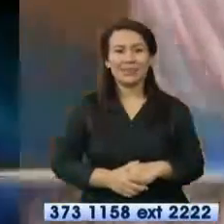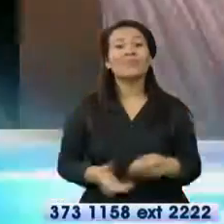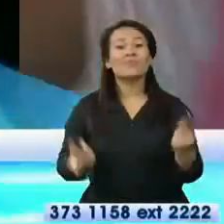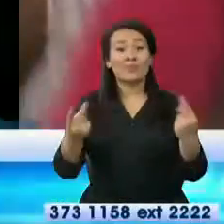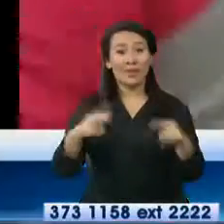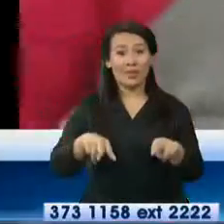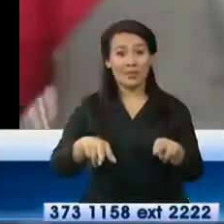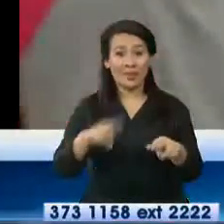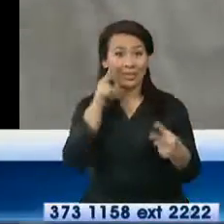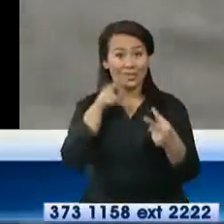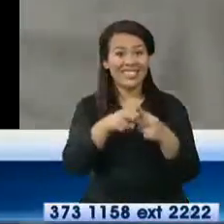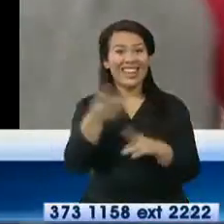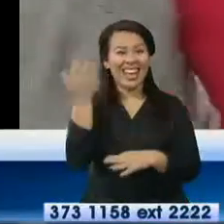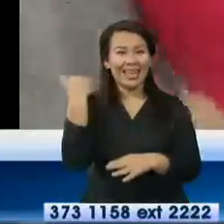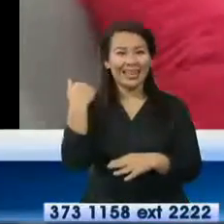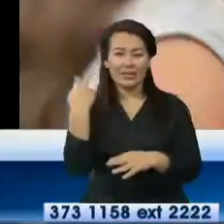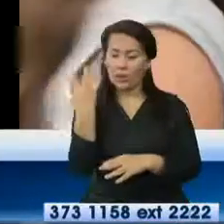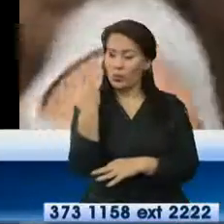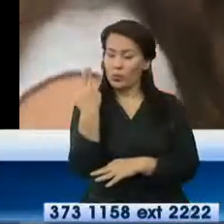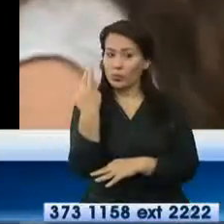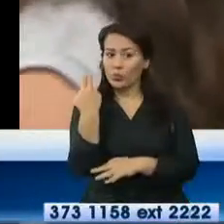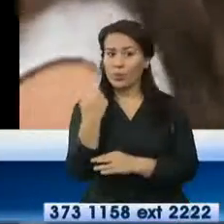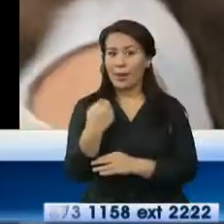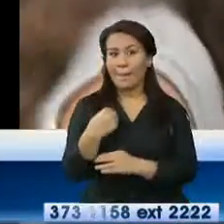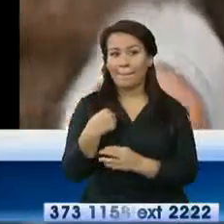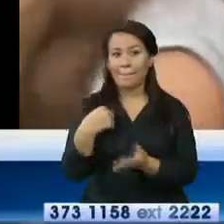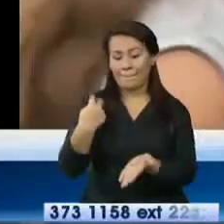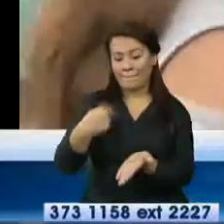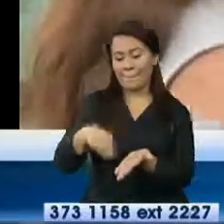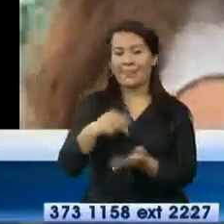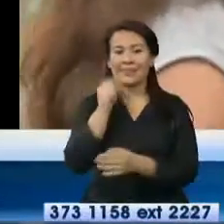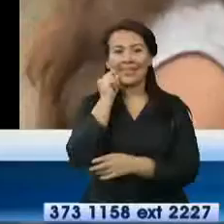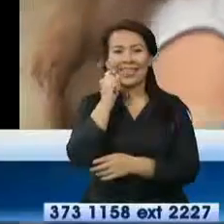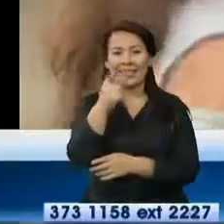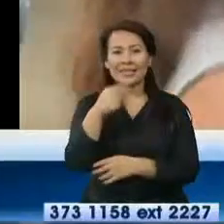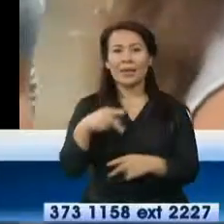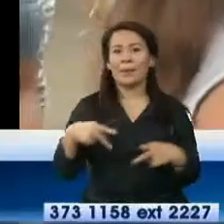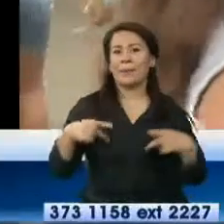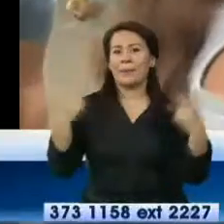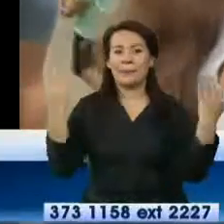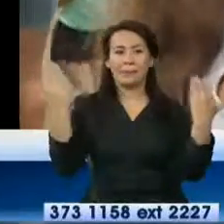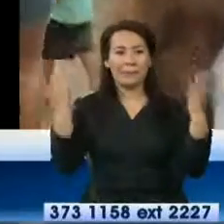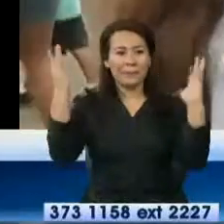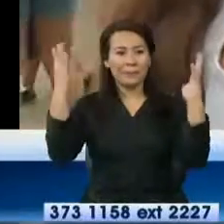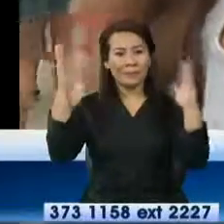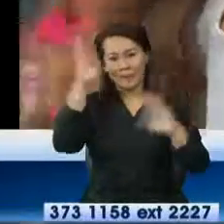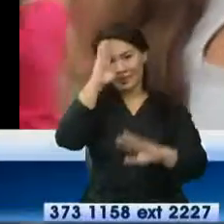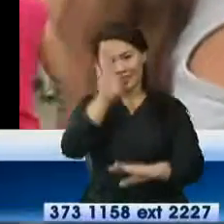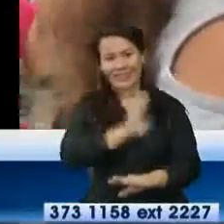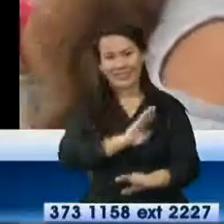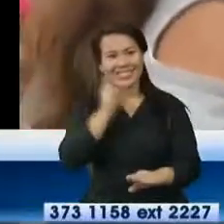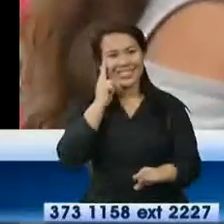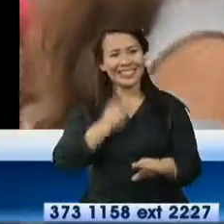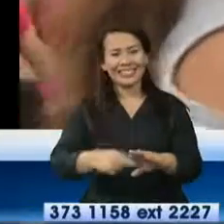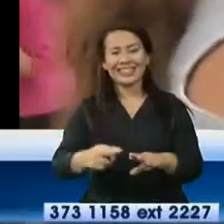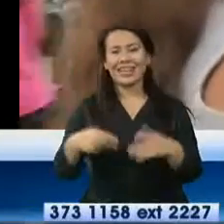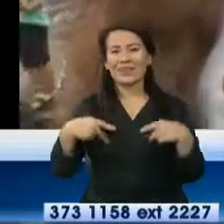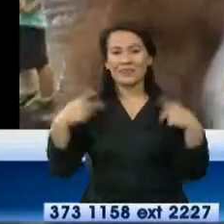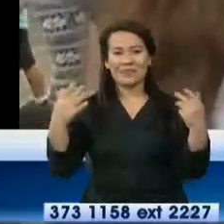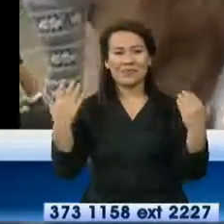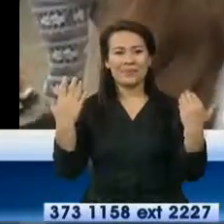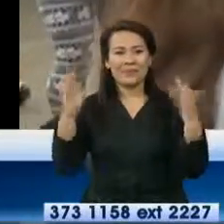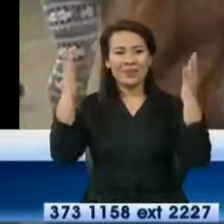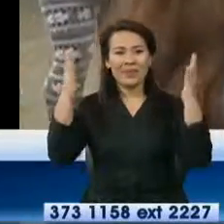Además, el conocido baile en pareja. ¡Viva el carnaval! ¡Viva la Policía Nacional! ¡Viva el Cerro